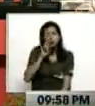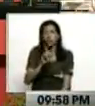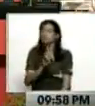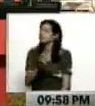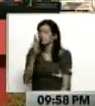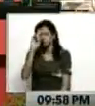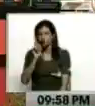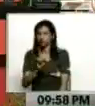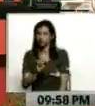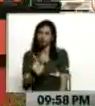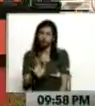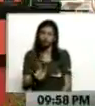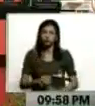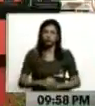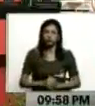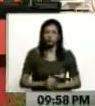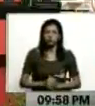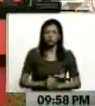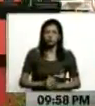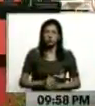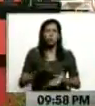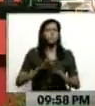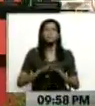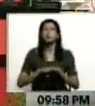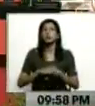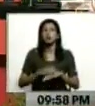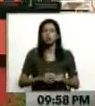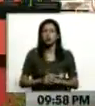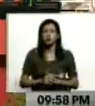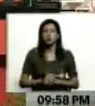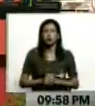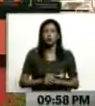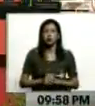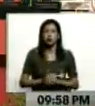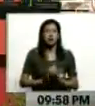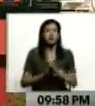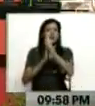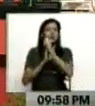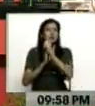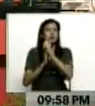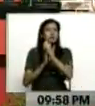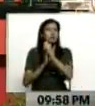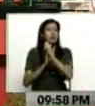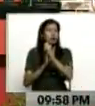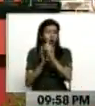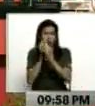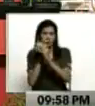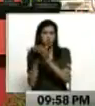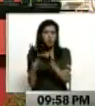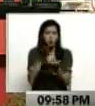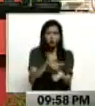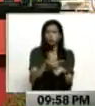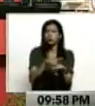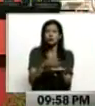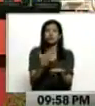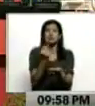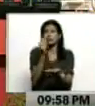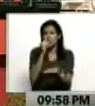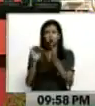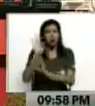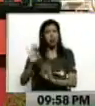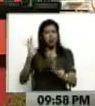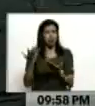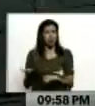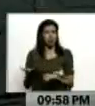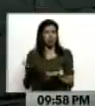critican solo por criticar Y por qué no llevaron a a Fabricio hace 30 años estamos llevando ahorita